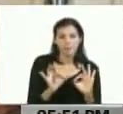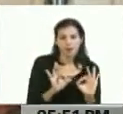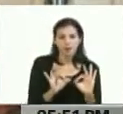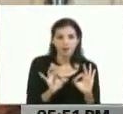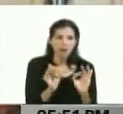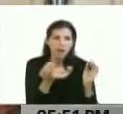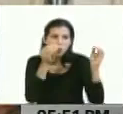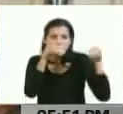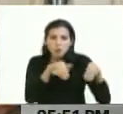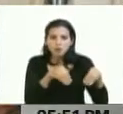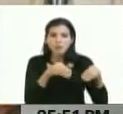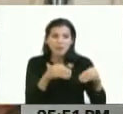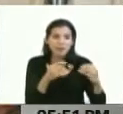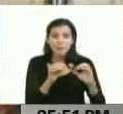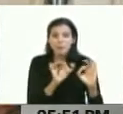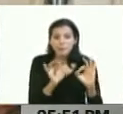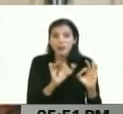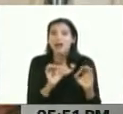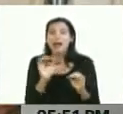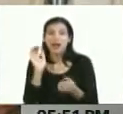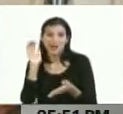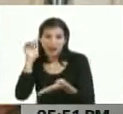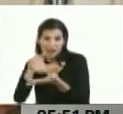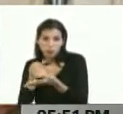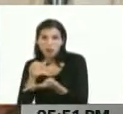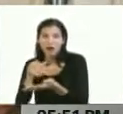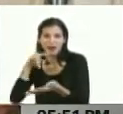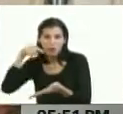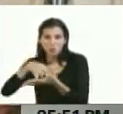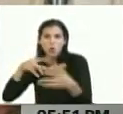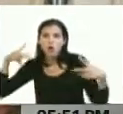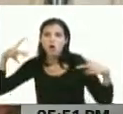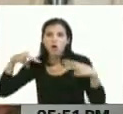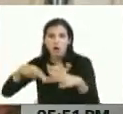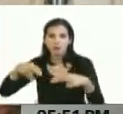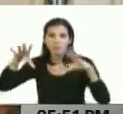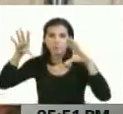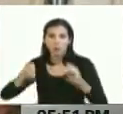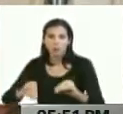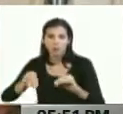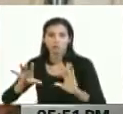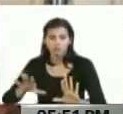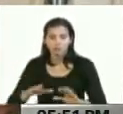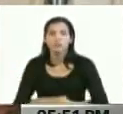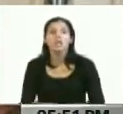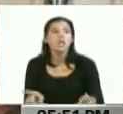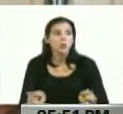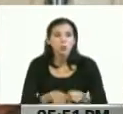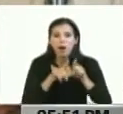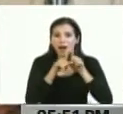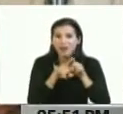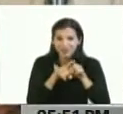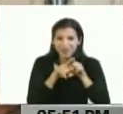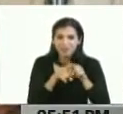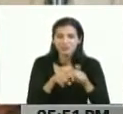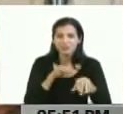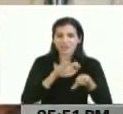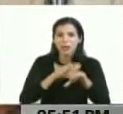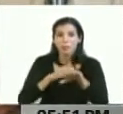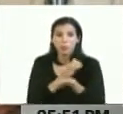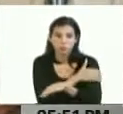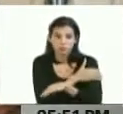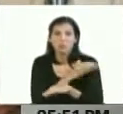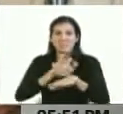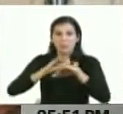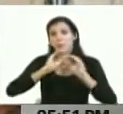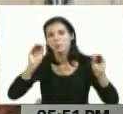crear cortes de luz en los estados de Aragua y Carabobo para crear el caos. Esto coincide con el llamado a las acciones de calle que ha hecho la oposición.